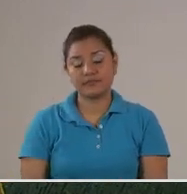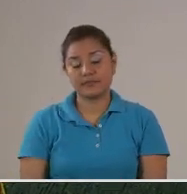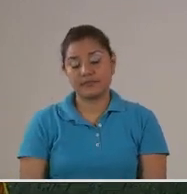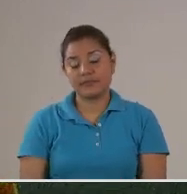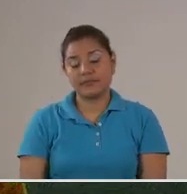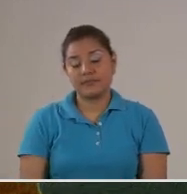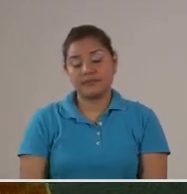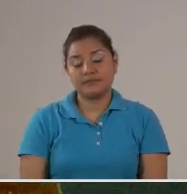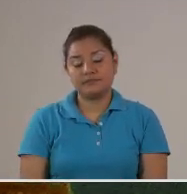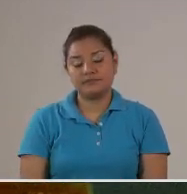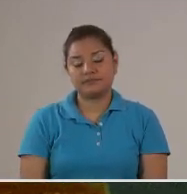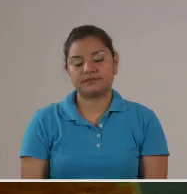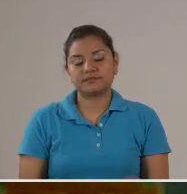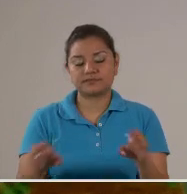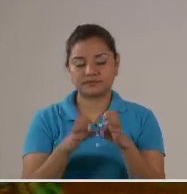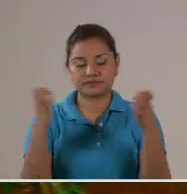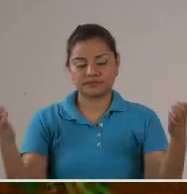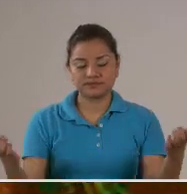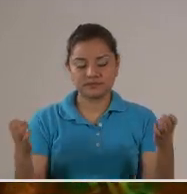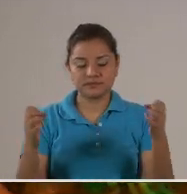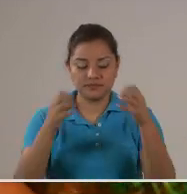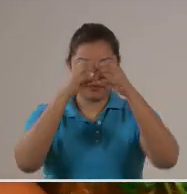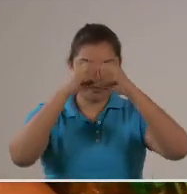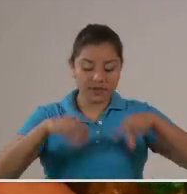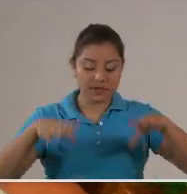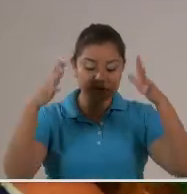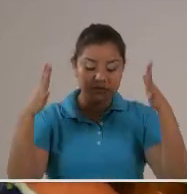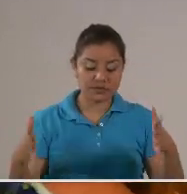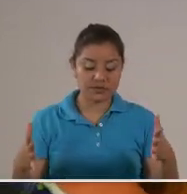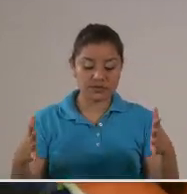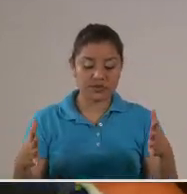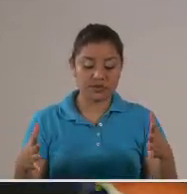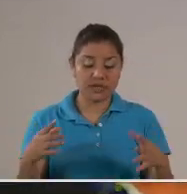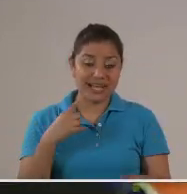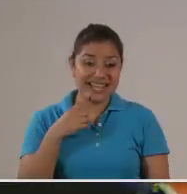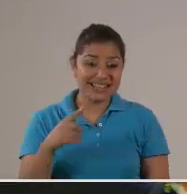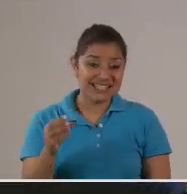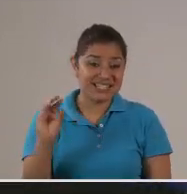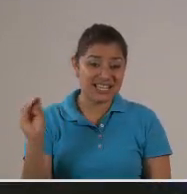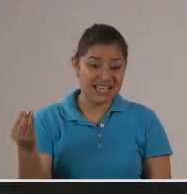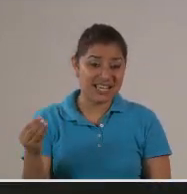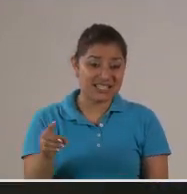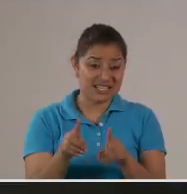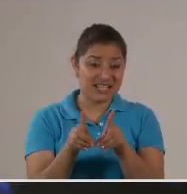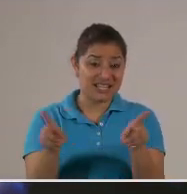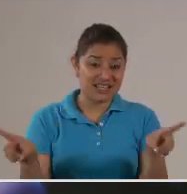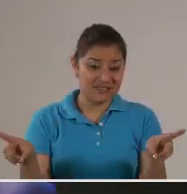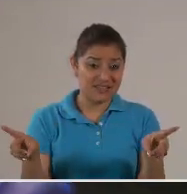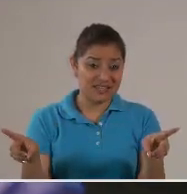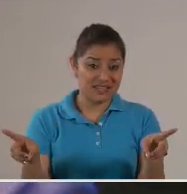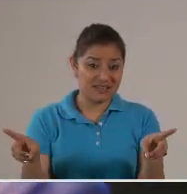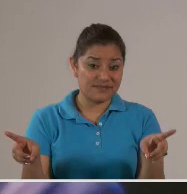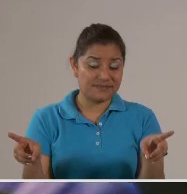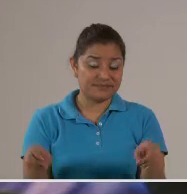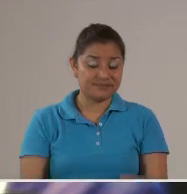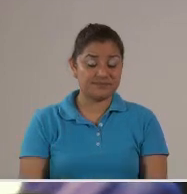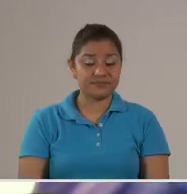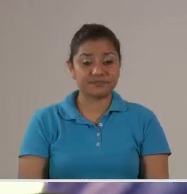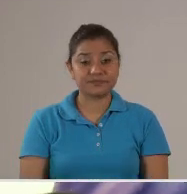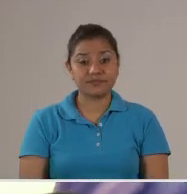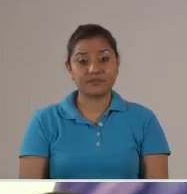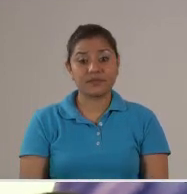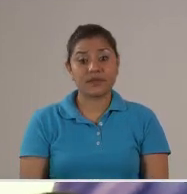entonces el destructor que ya dijimos el lunes que es el que divide en piezas